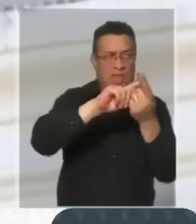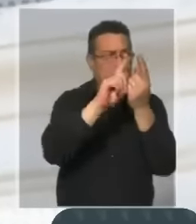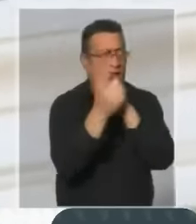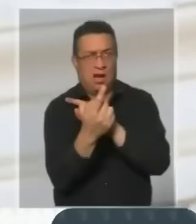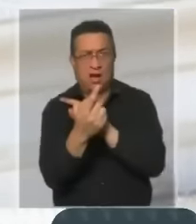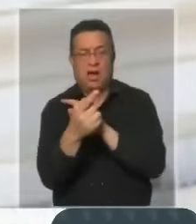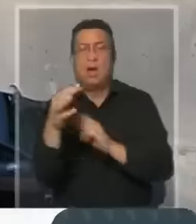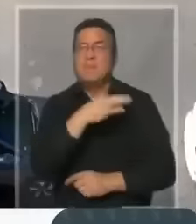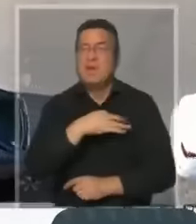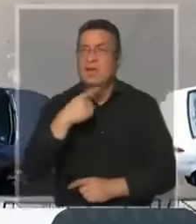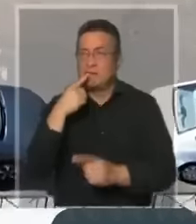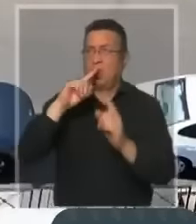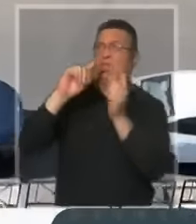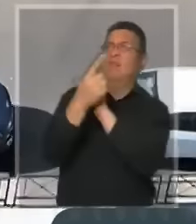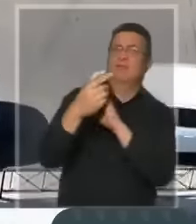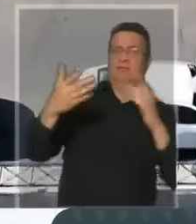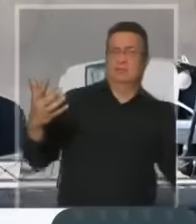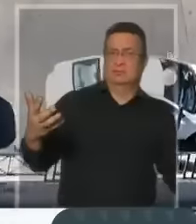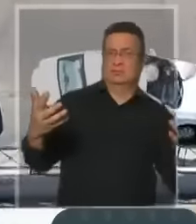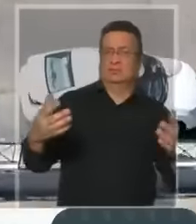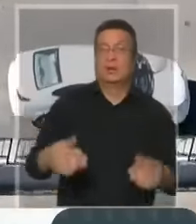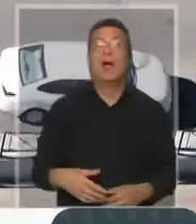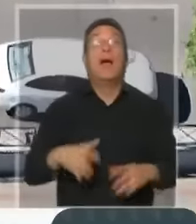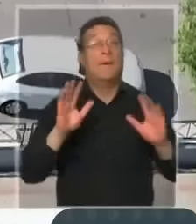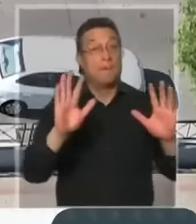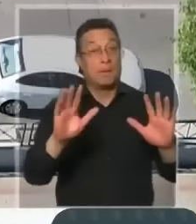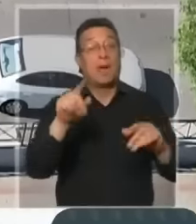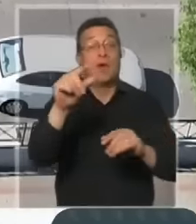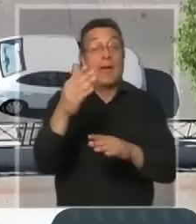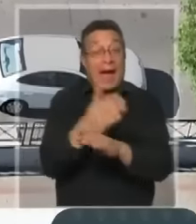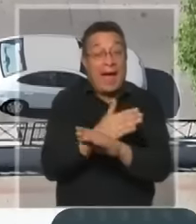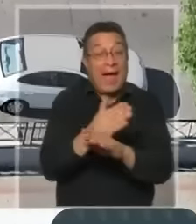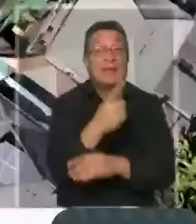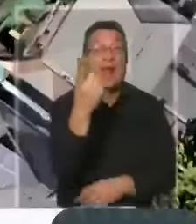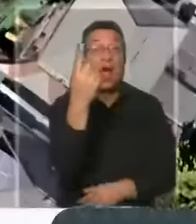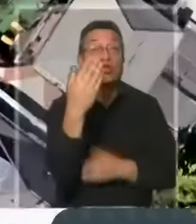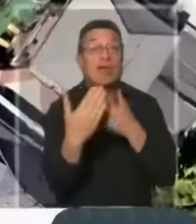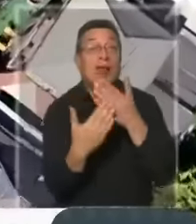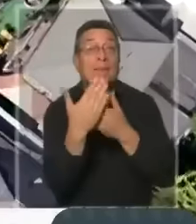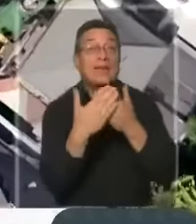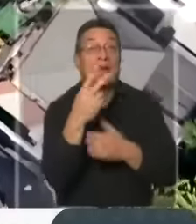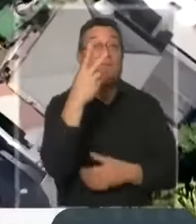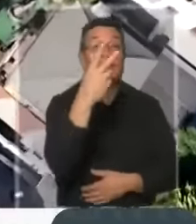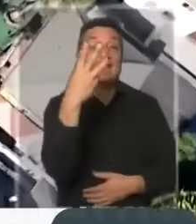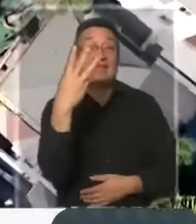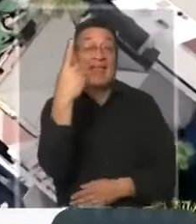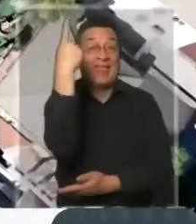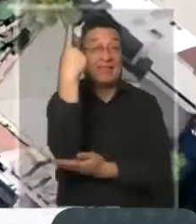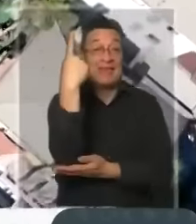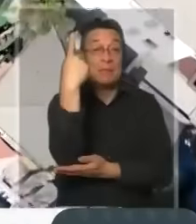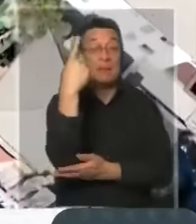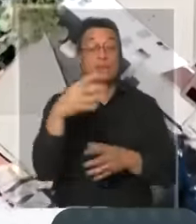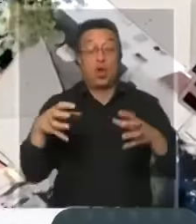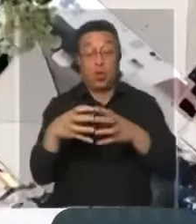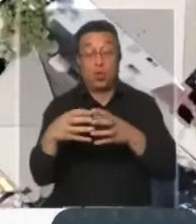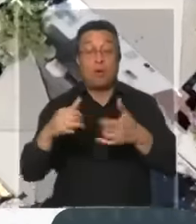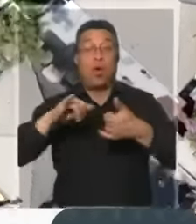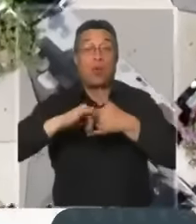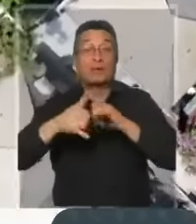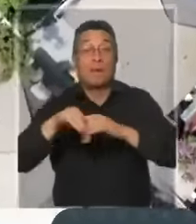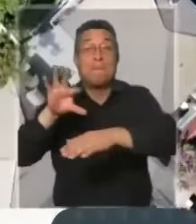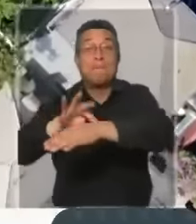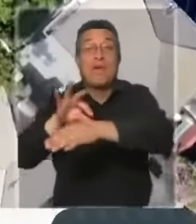por la ministra. Poco antes de las 11 de la mañana del 23 de diciembre, un mensaje en un grupo de WhatsApp de